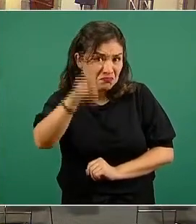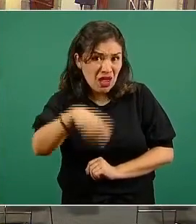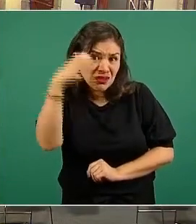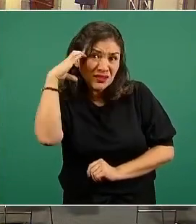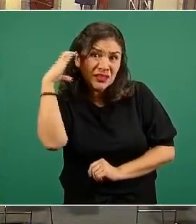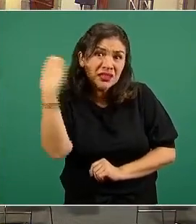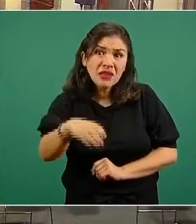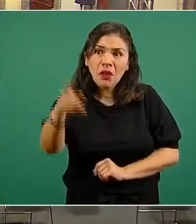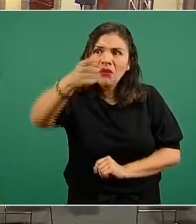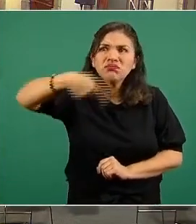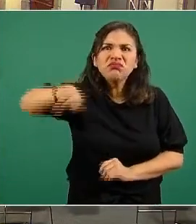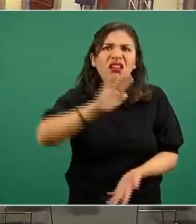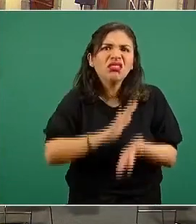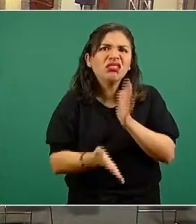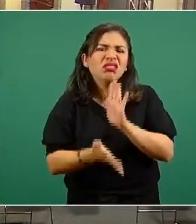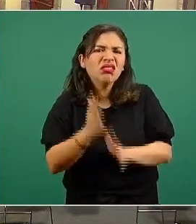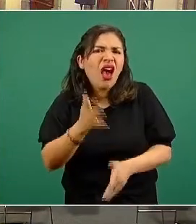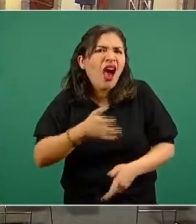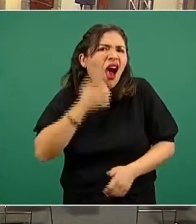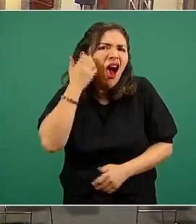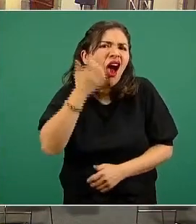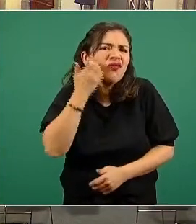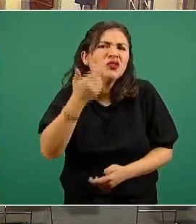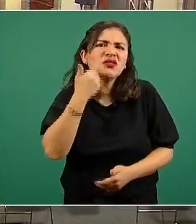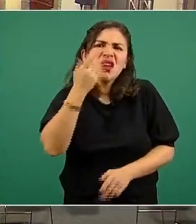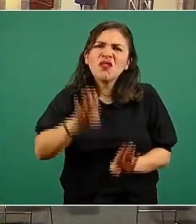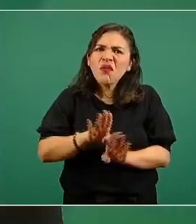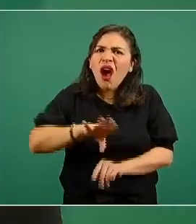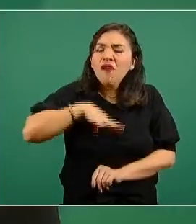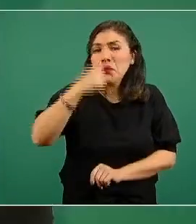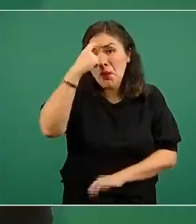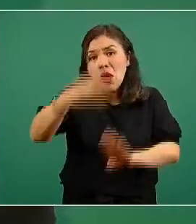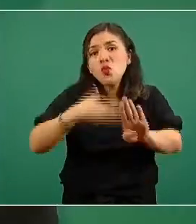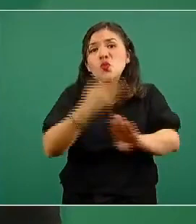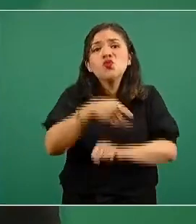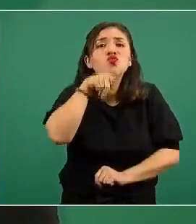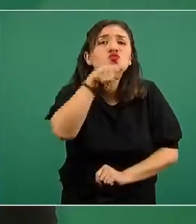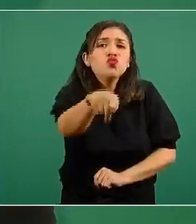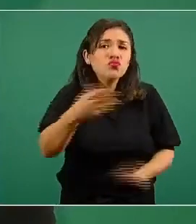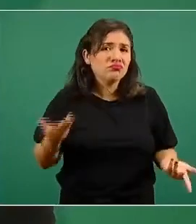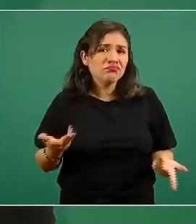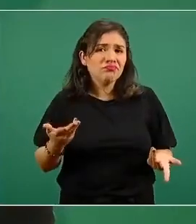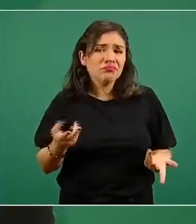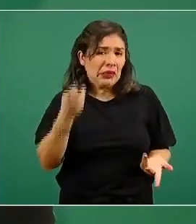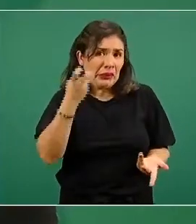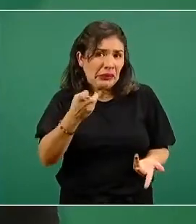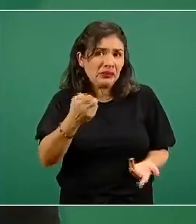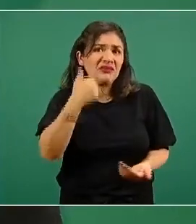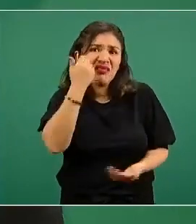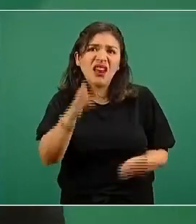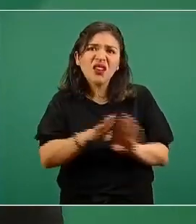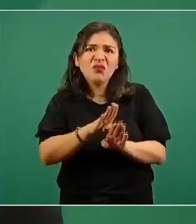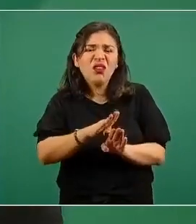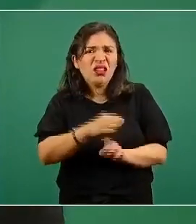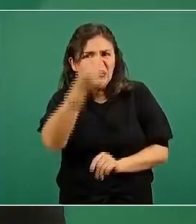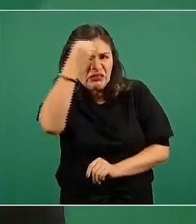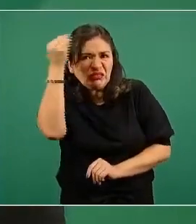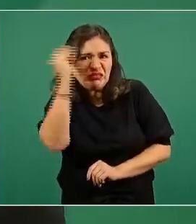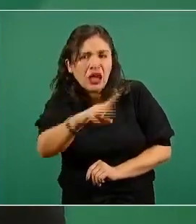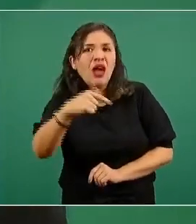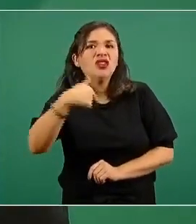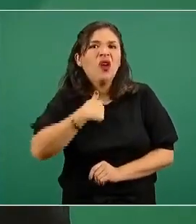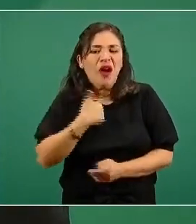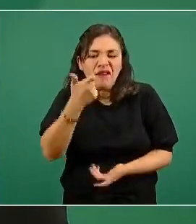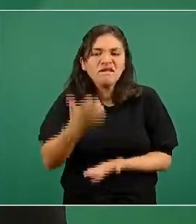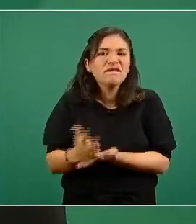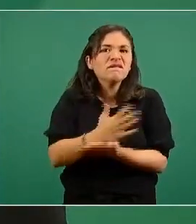delincuentes que lo único que buscan es afectarlo a usted. Lo único que buscan es beneficio personal,